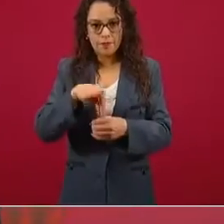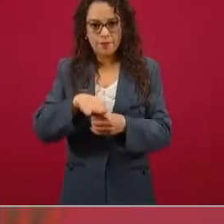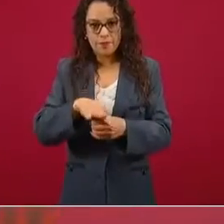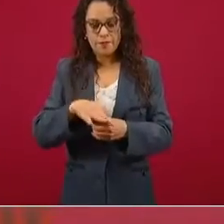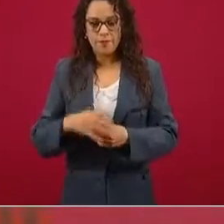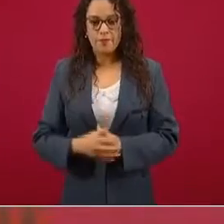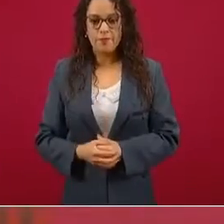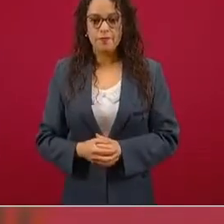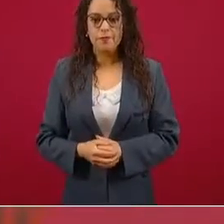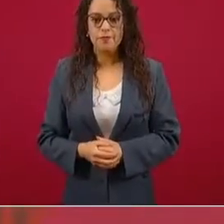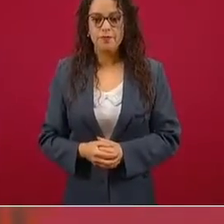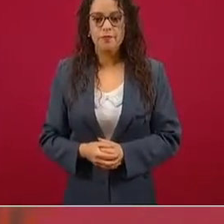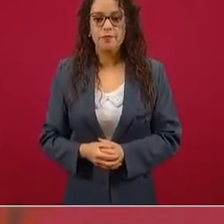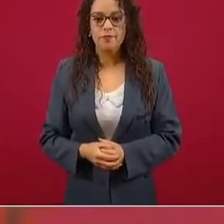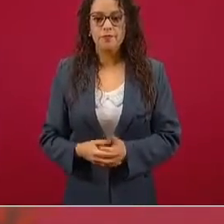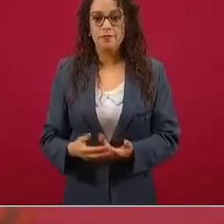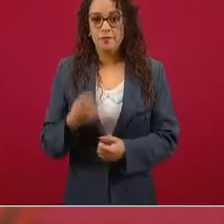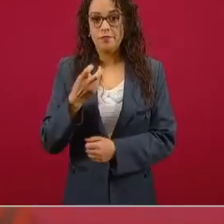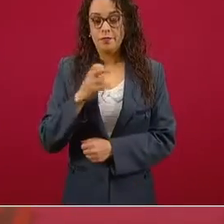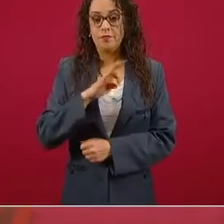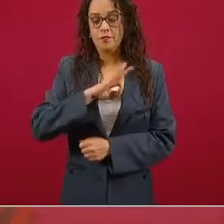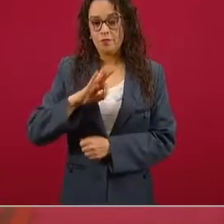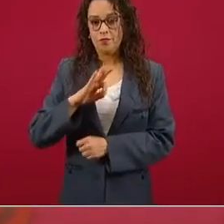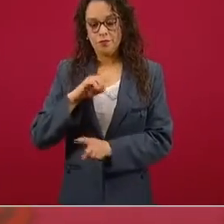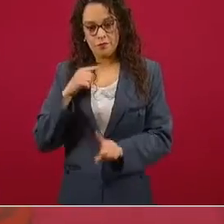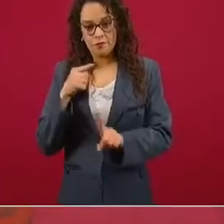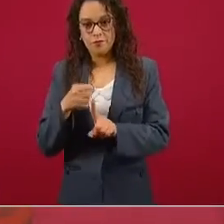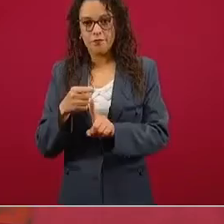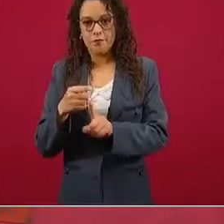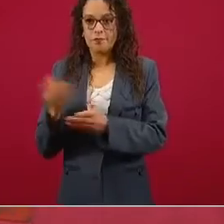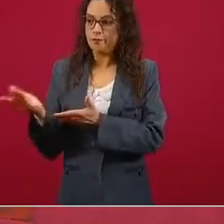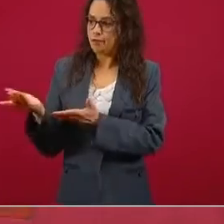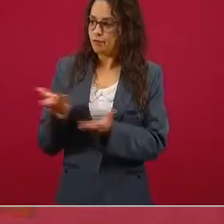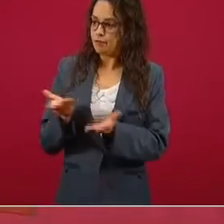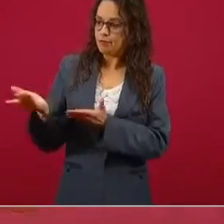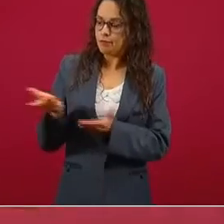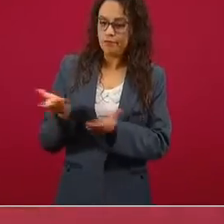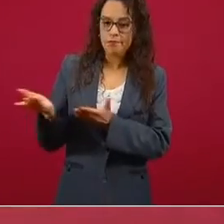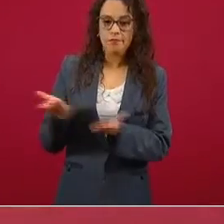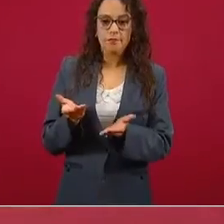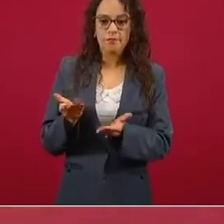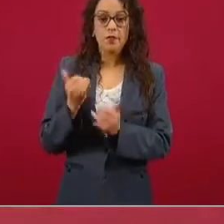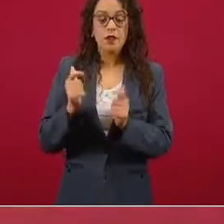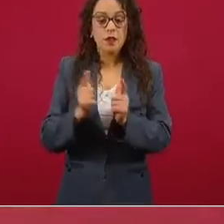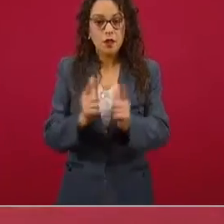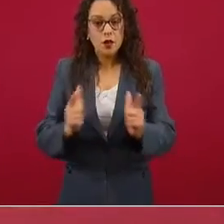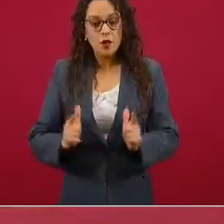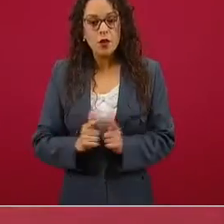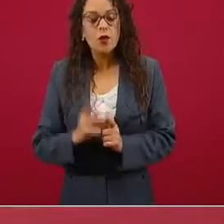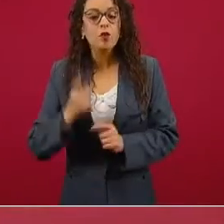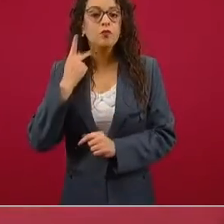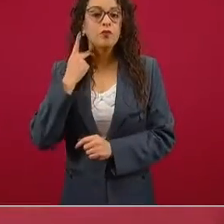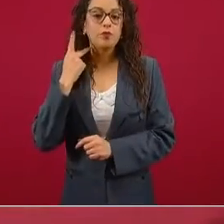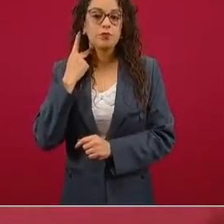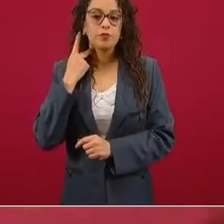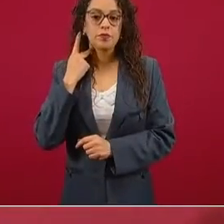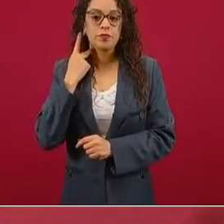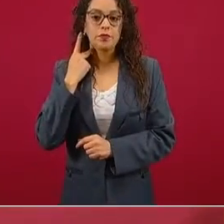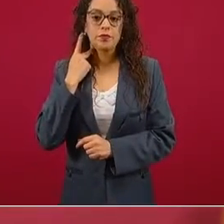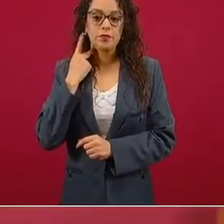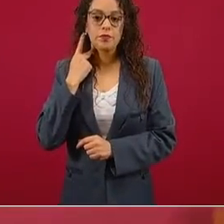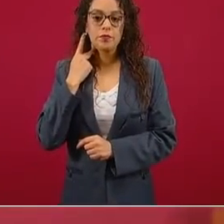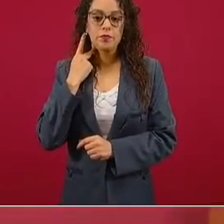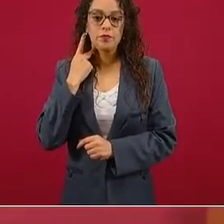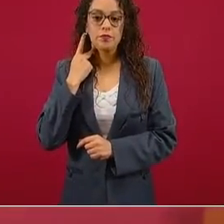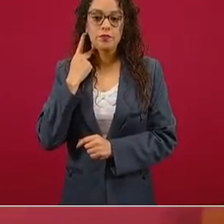se puede hacer una convocatoria en ese sentido. Y los partidos políticos